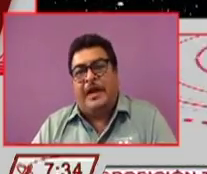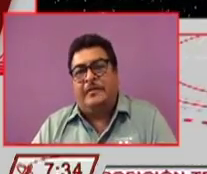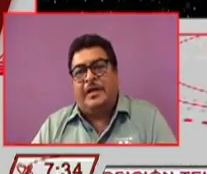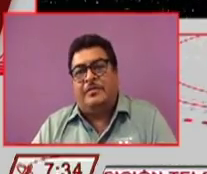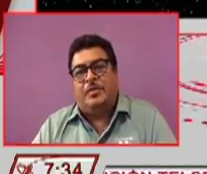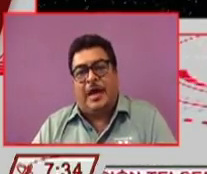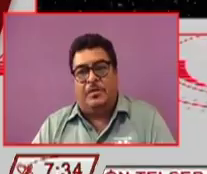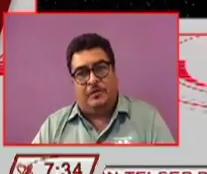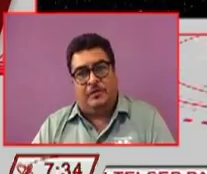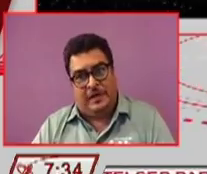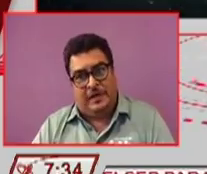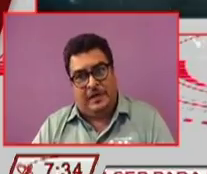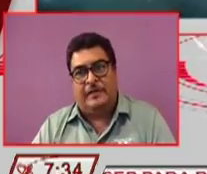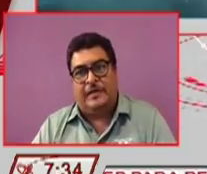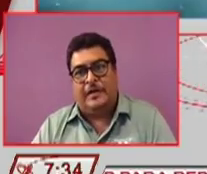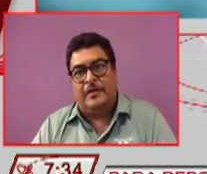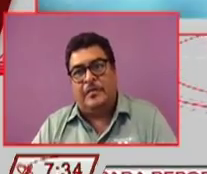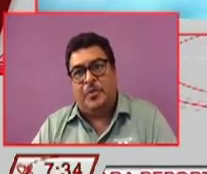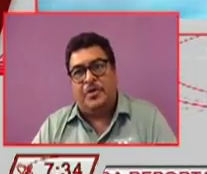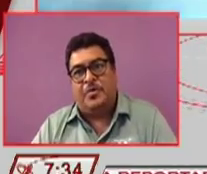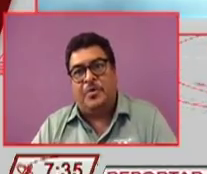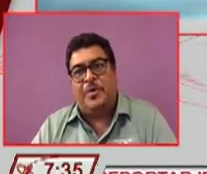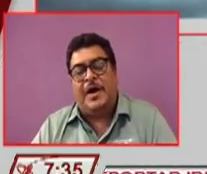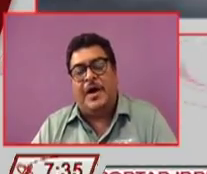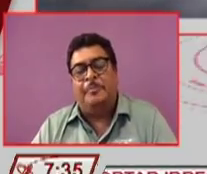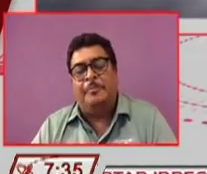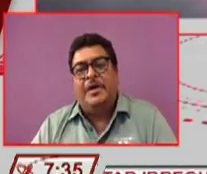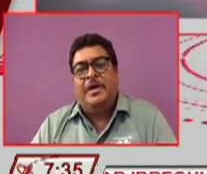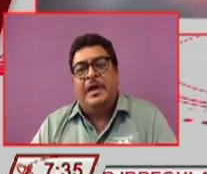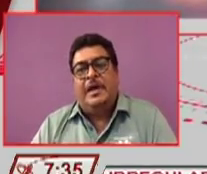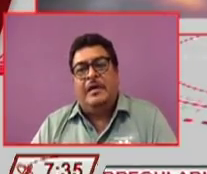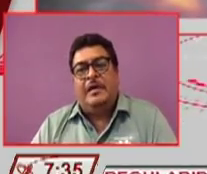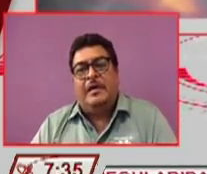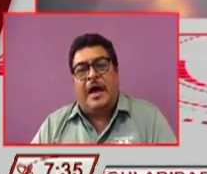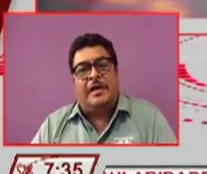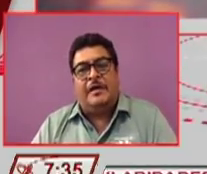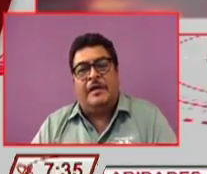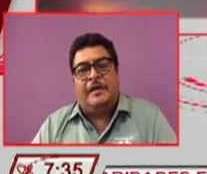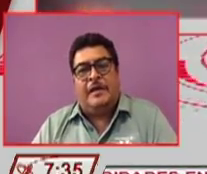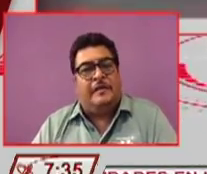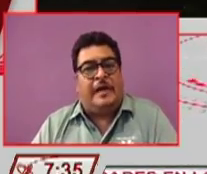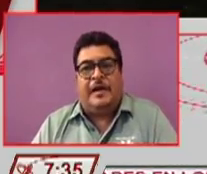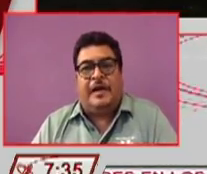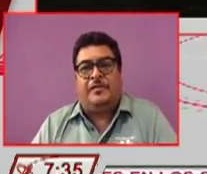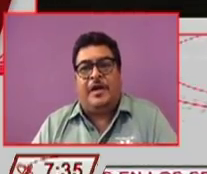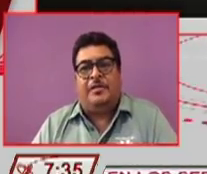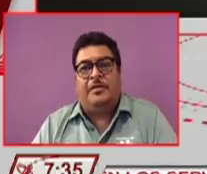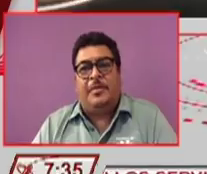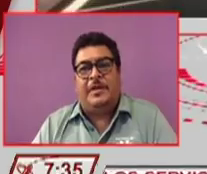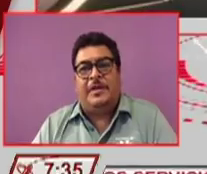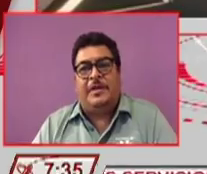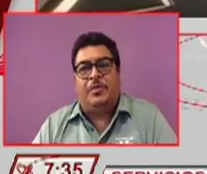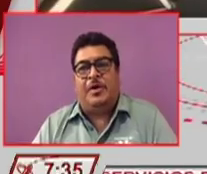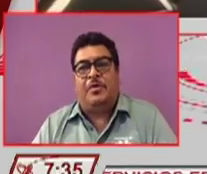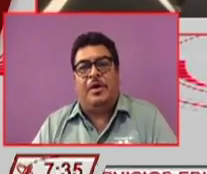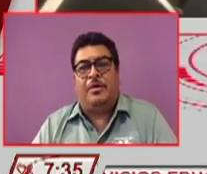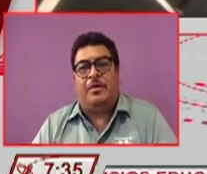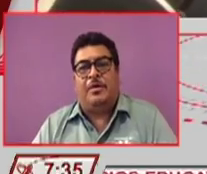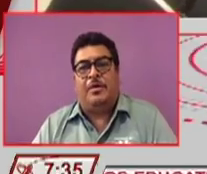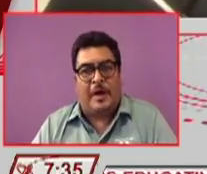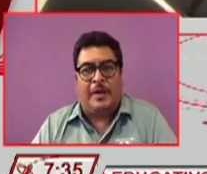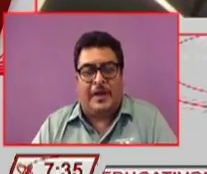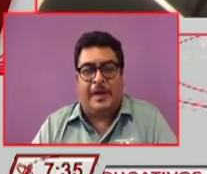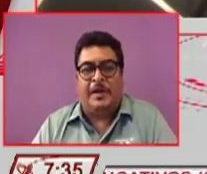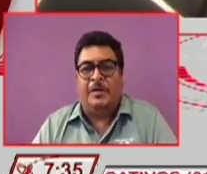para explicar este resultado, sí que se puede comprobar. Hay que decir que está interaccionando la materia oscura